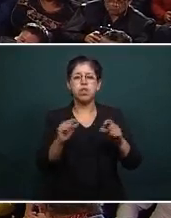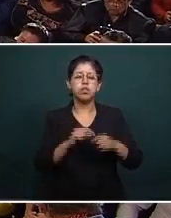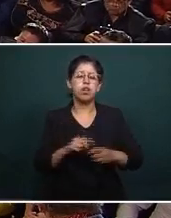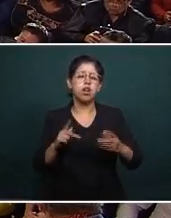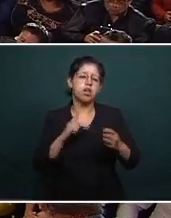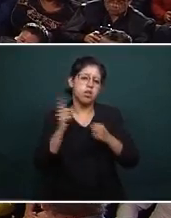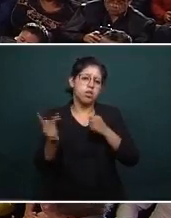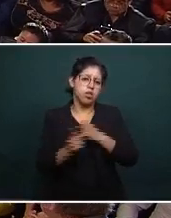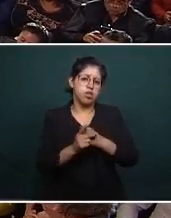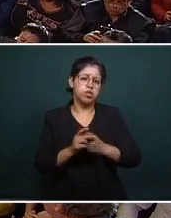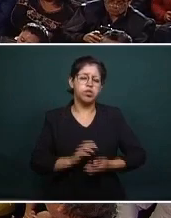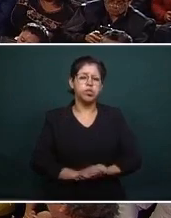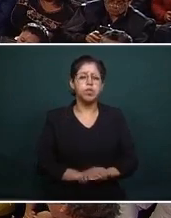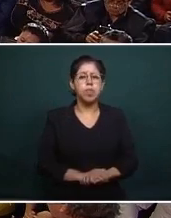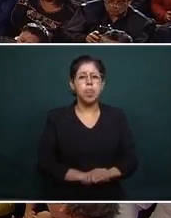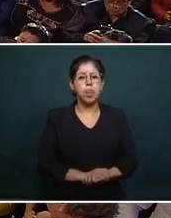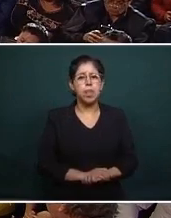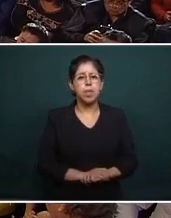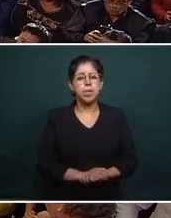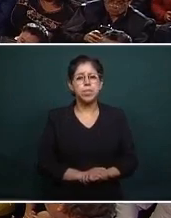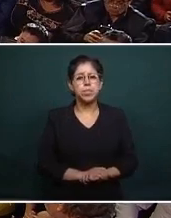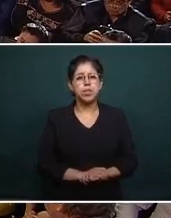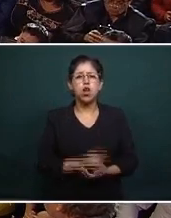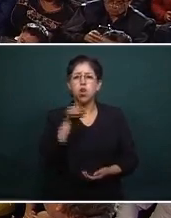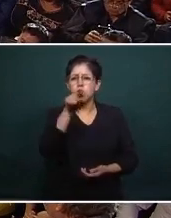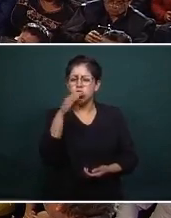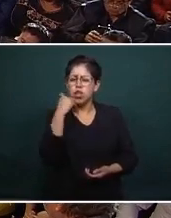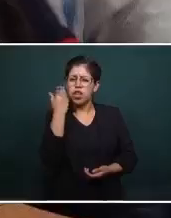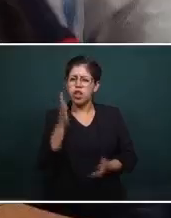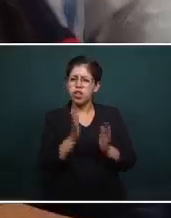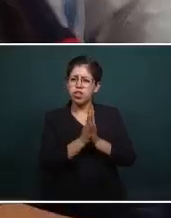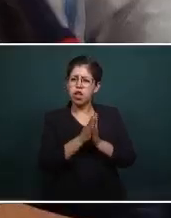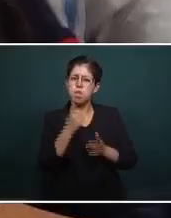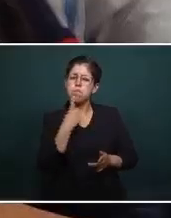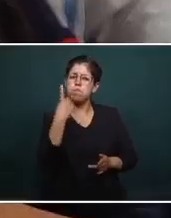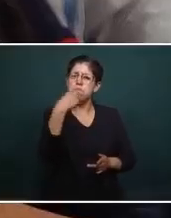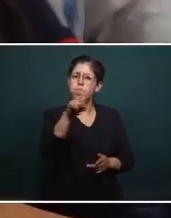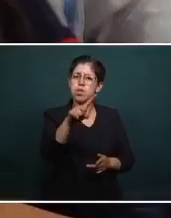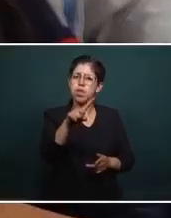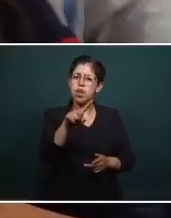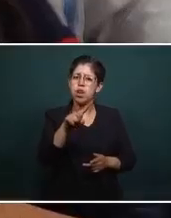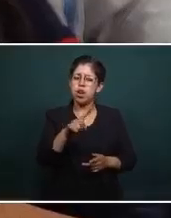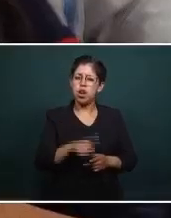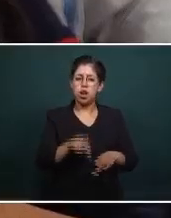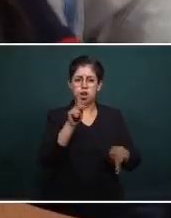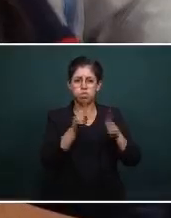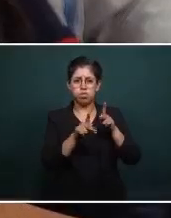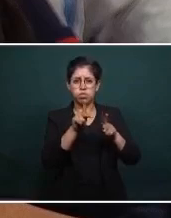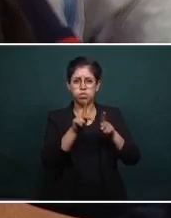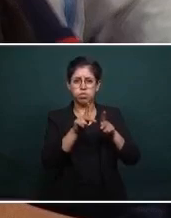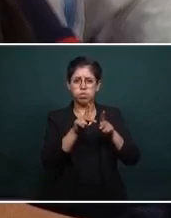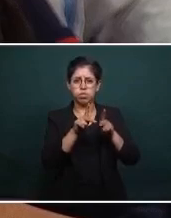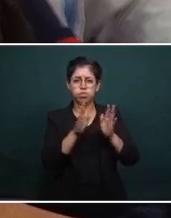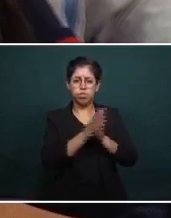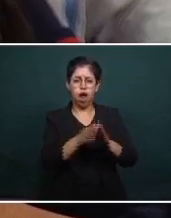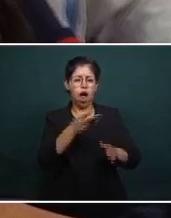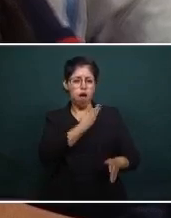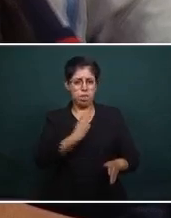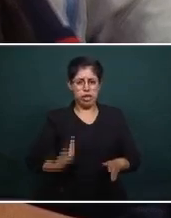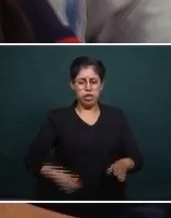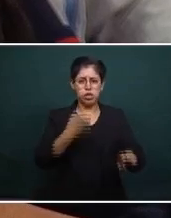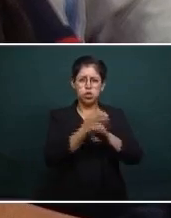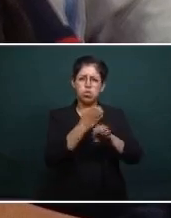Estados Unidos que dejara de lado, que terminara, digamos, con ese mensaje de odio, de